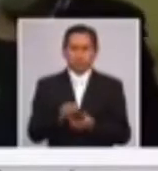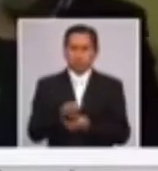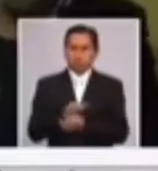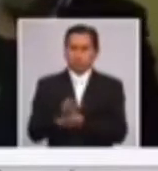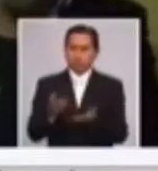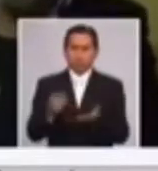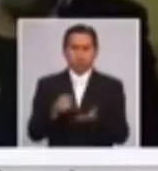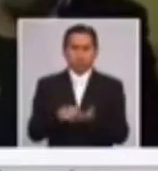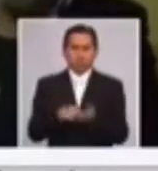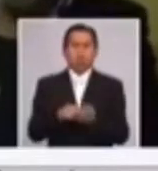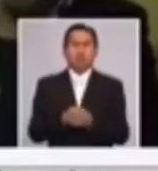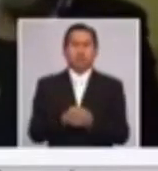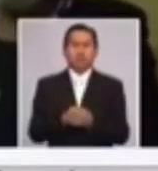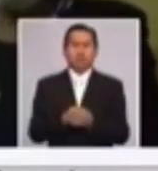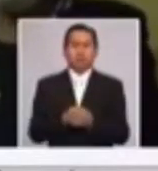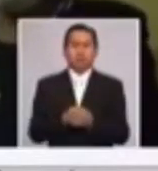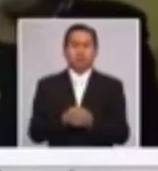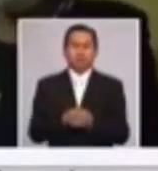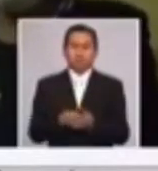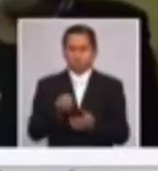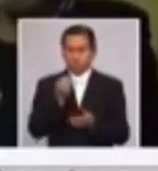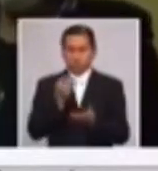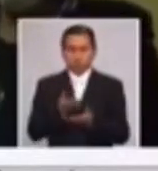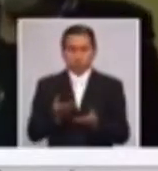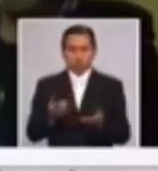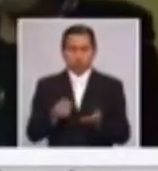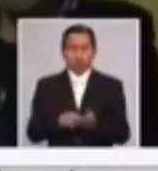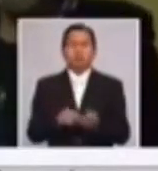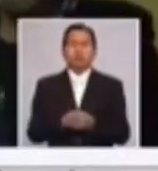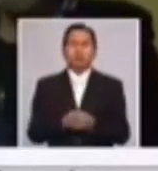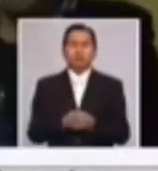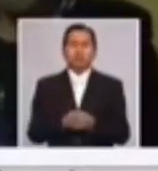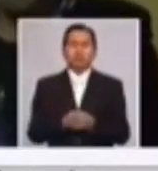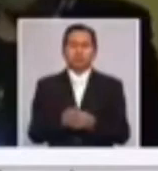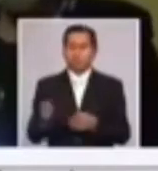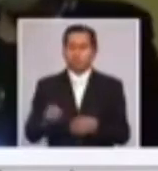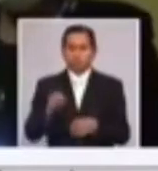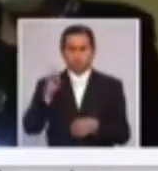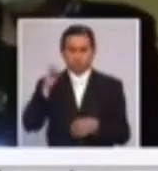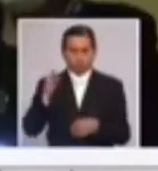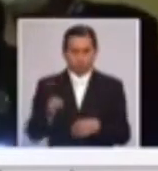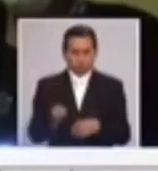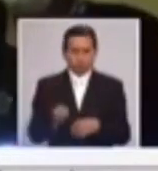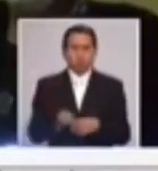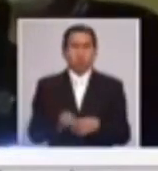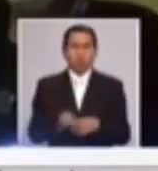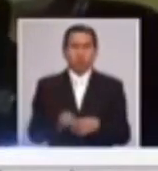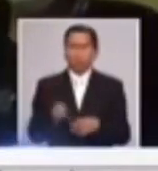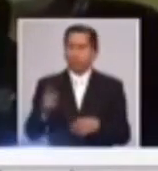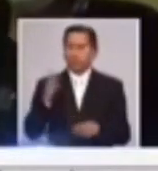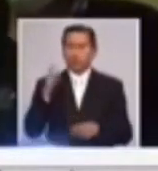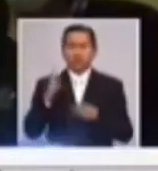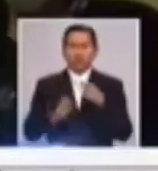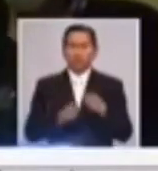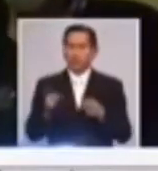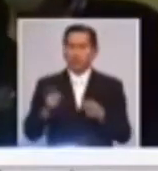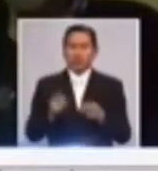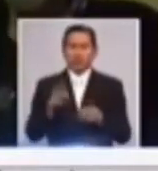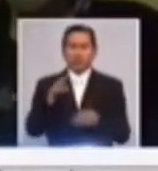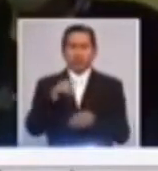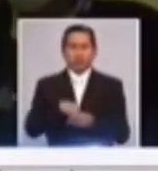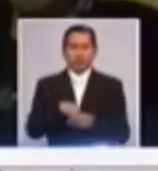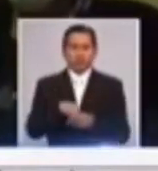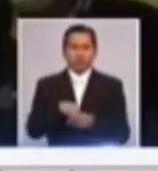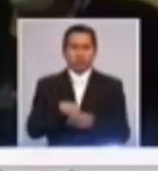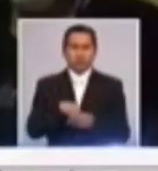de alimentos los días jueves en la feria más conocido dentro